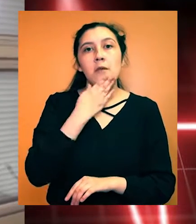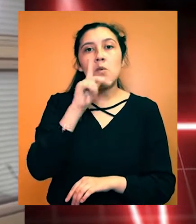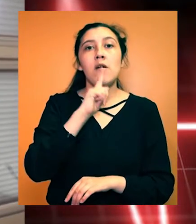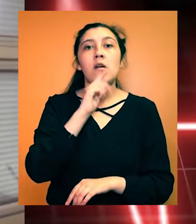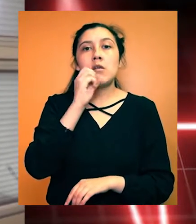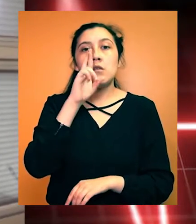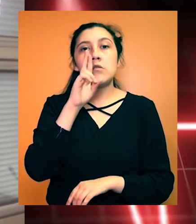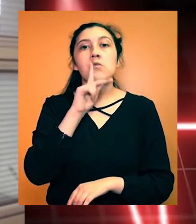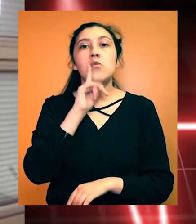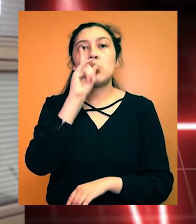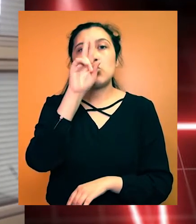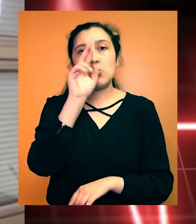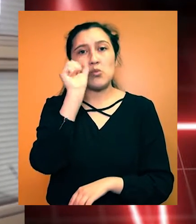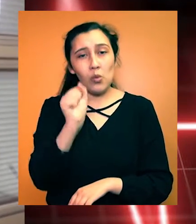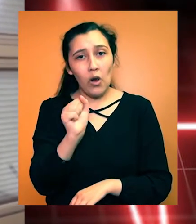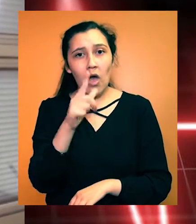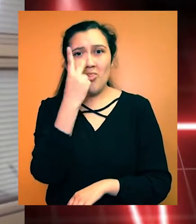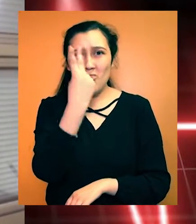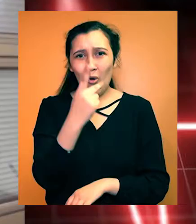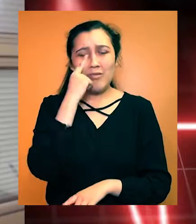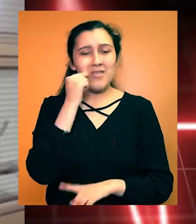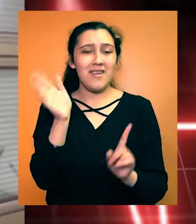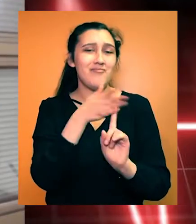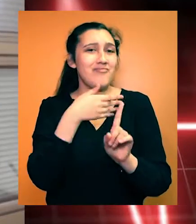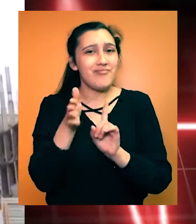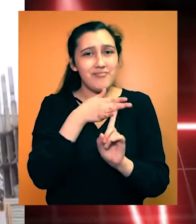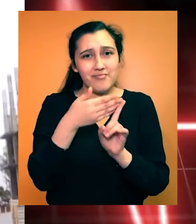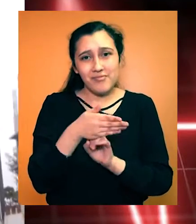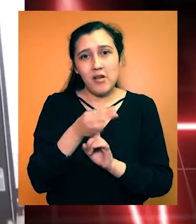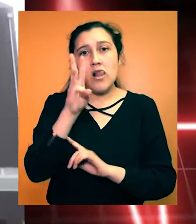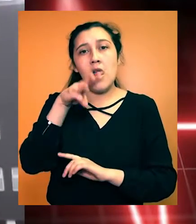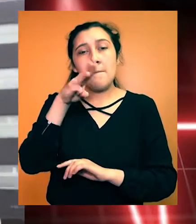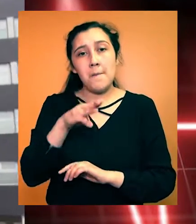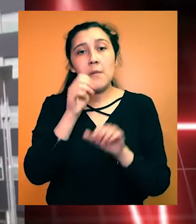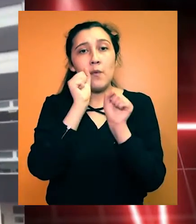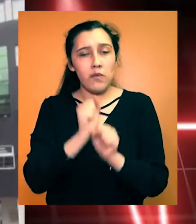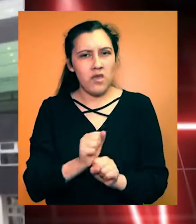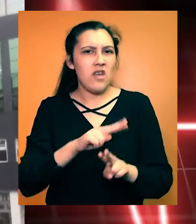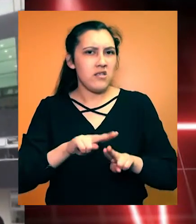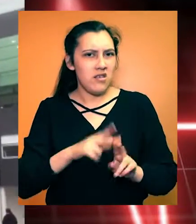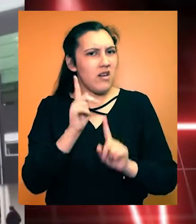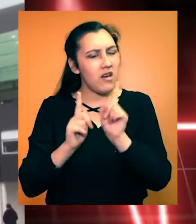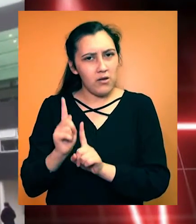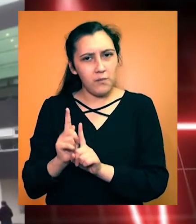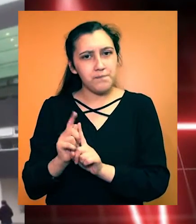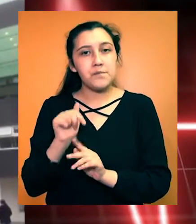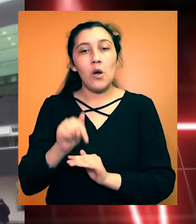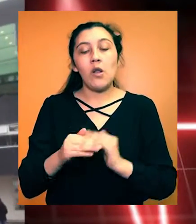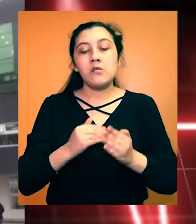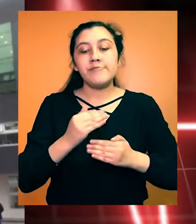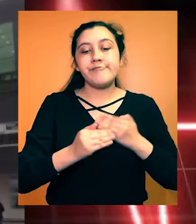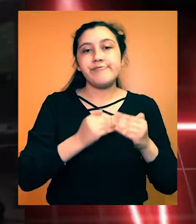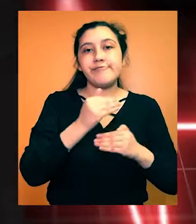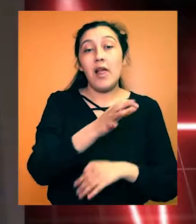mató, sino que fueron 2 días y por lo menos la mamá pudo haber puesto voz de alerta. Ahora comienza a correr el tiempo para el Ministerio